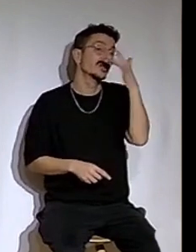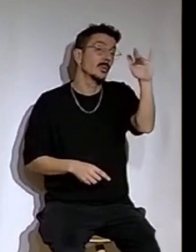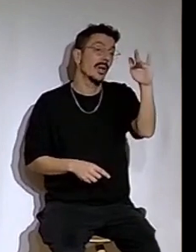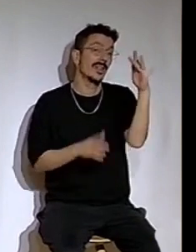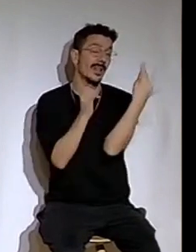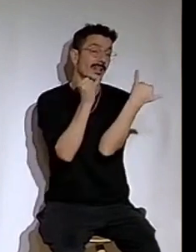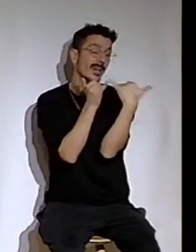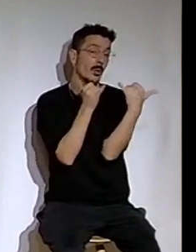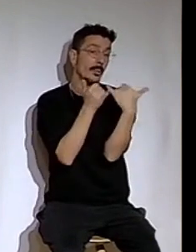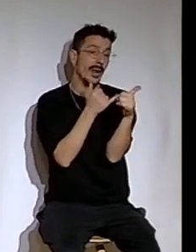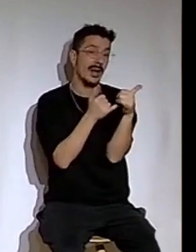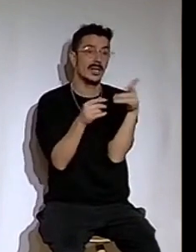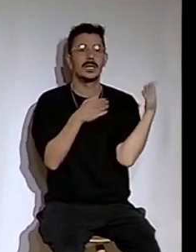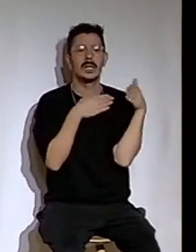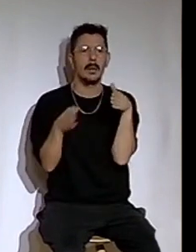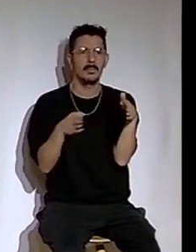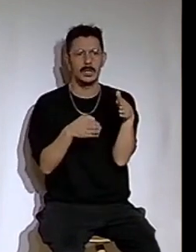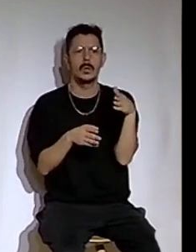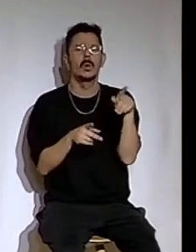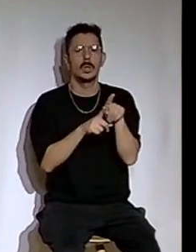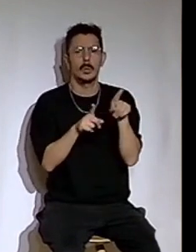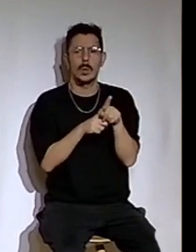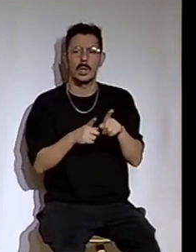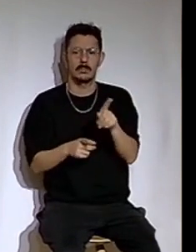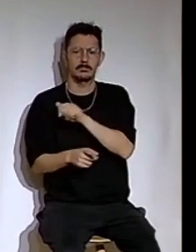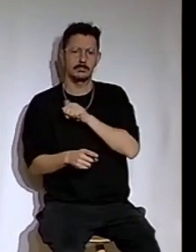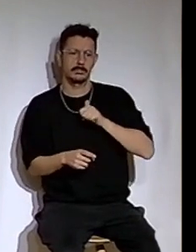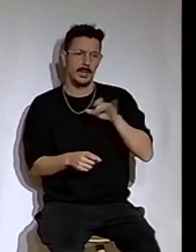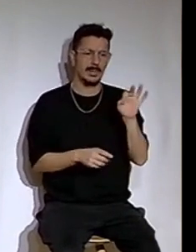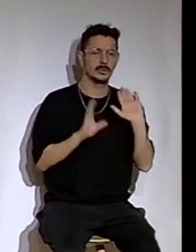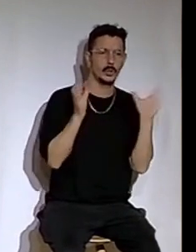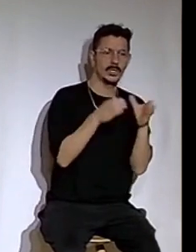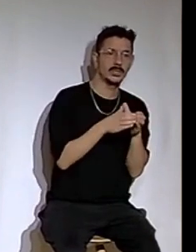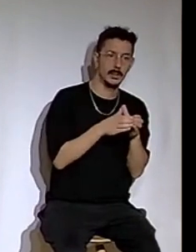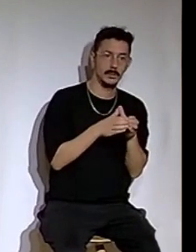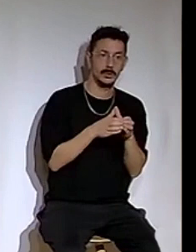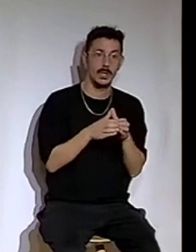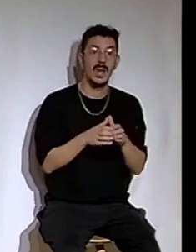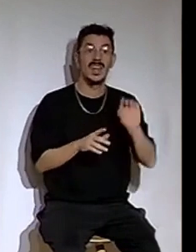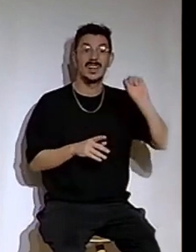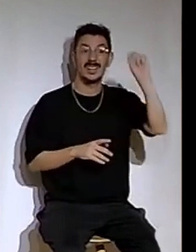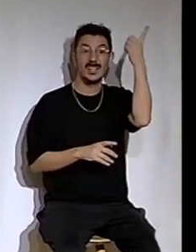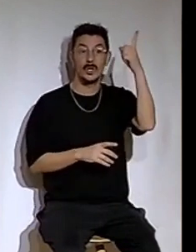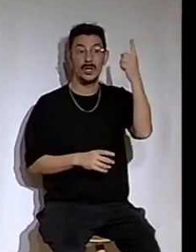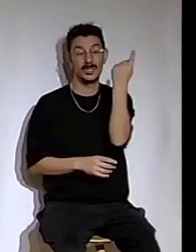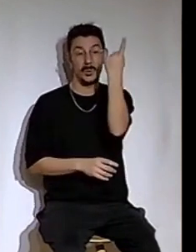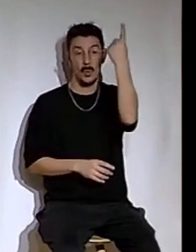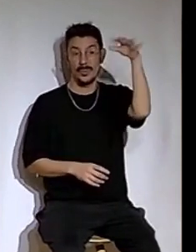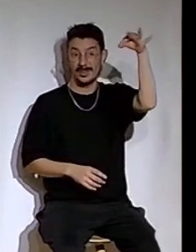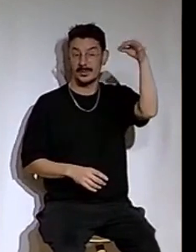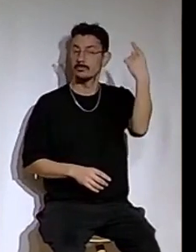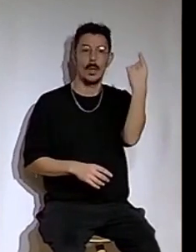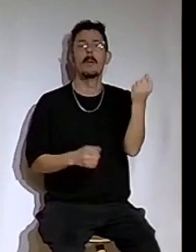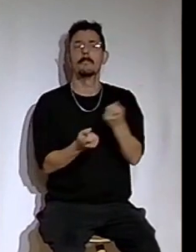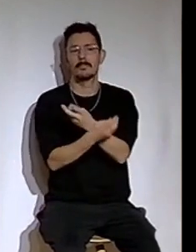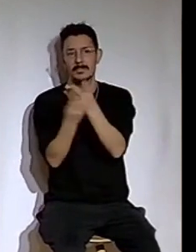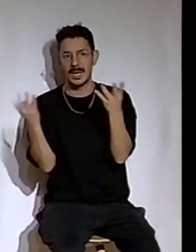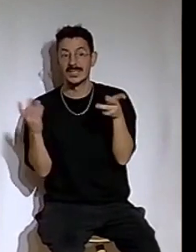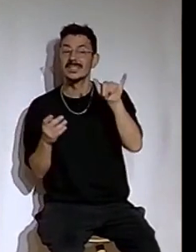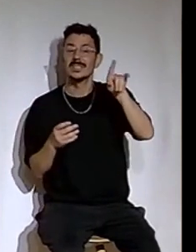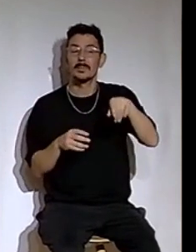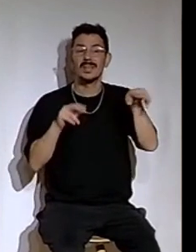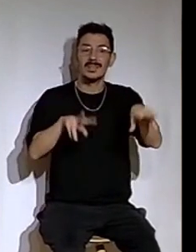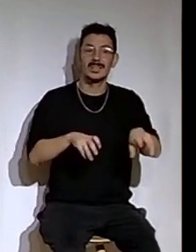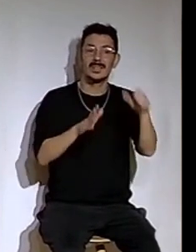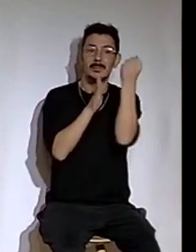colectivo Más allá de las religiones monoteístas y también entrever su potencial en la historia y presente de las disidencias y del